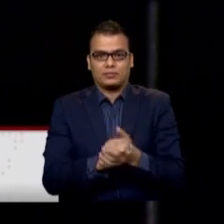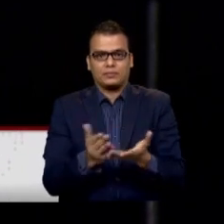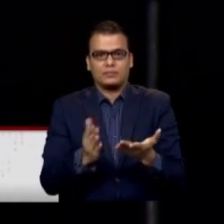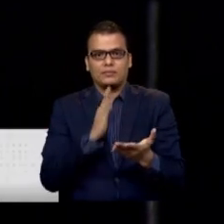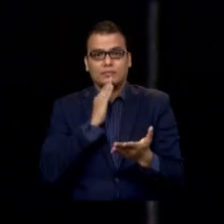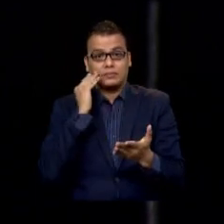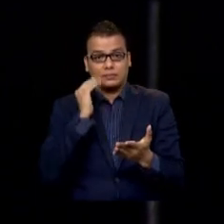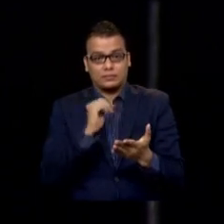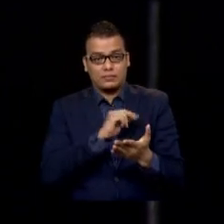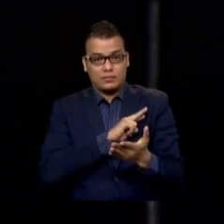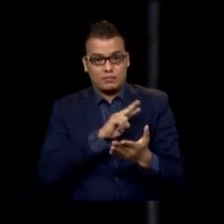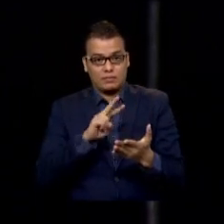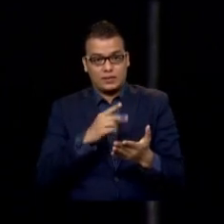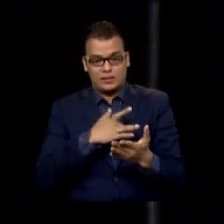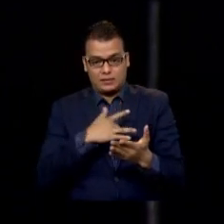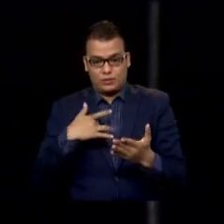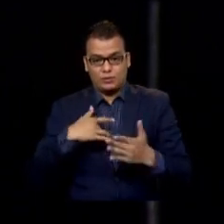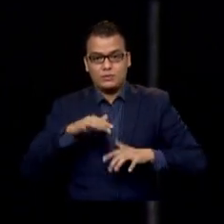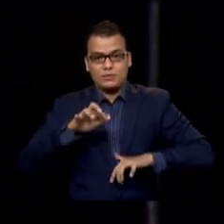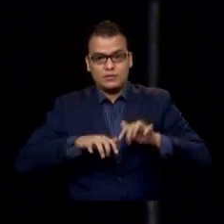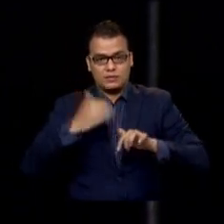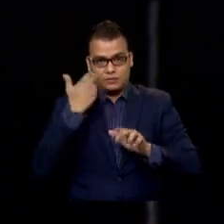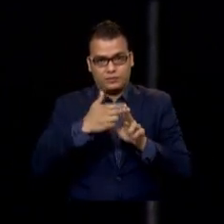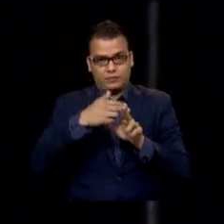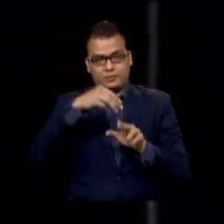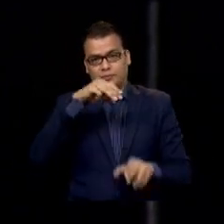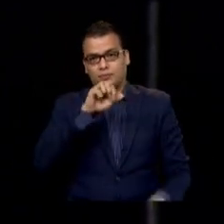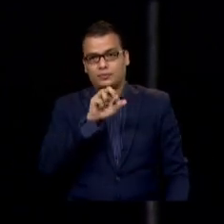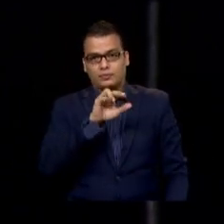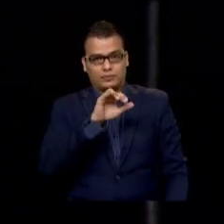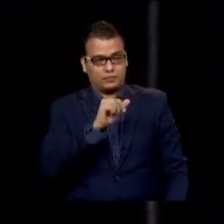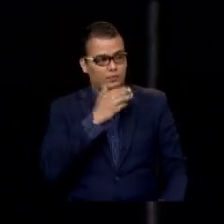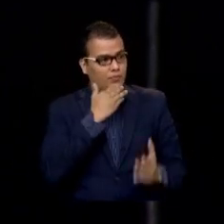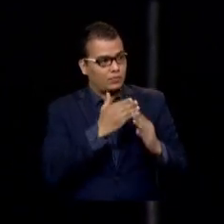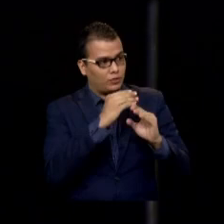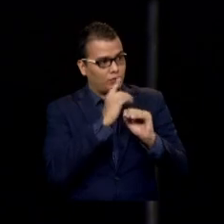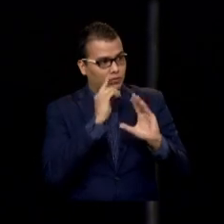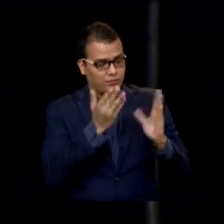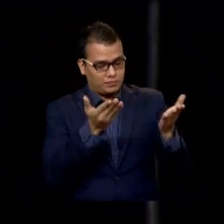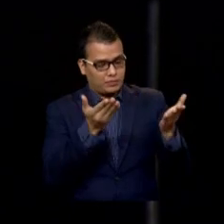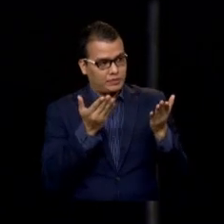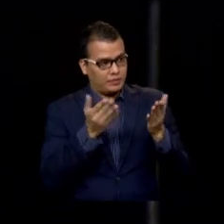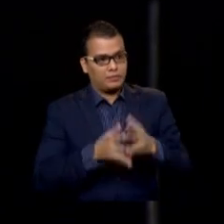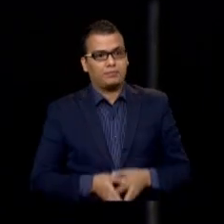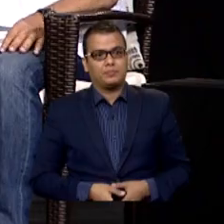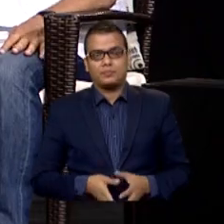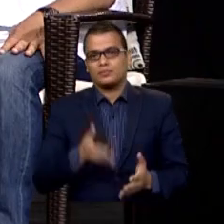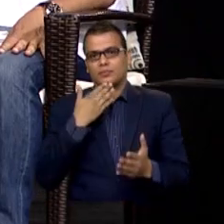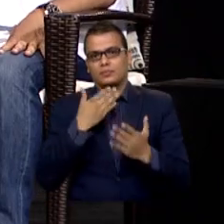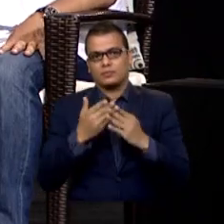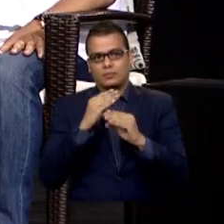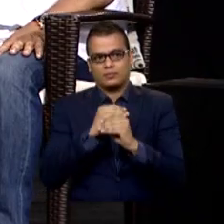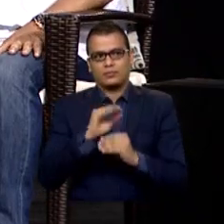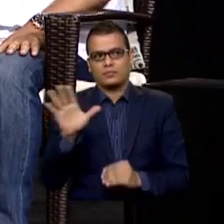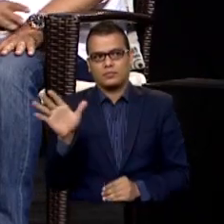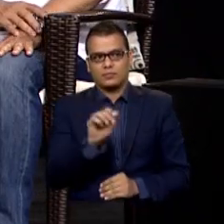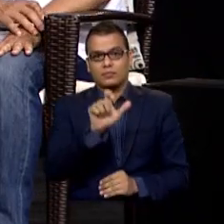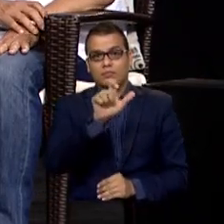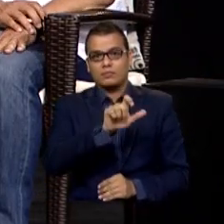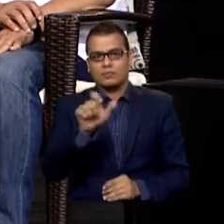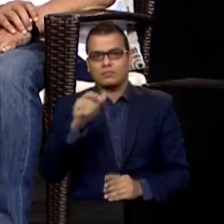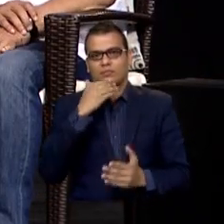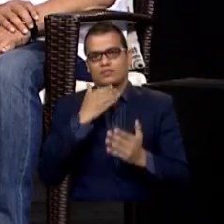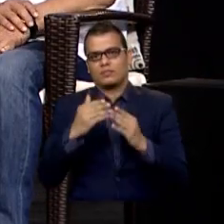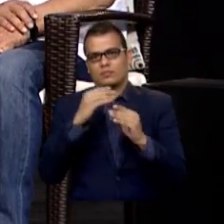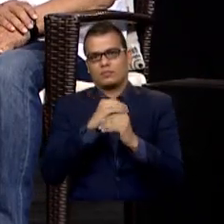a la secretaria de Salud del Valle del Cauca, doctora María Cristina Ledmez. Buenas noches, bienvenida. Buenas noches para todos sus televidentes y